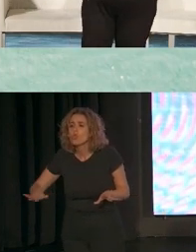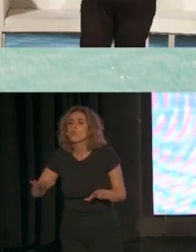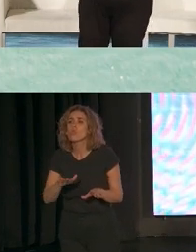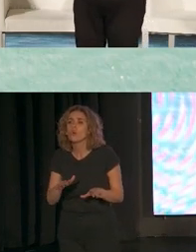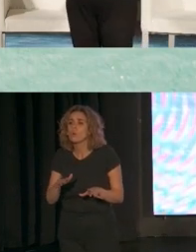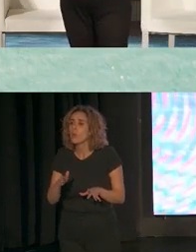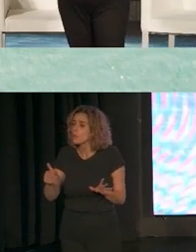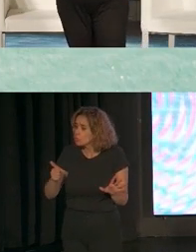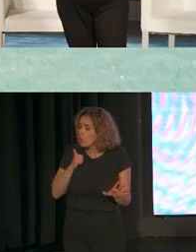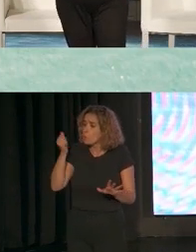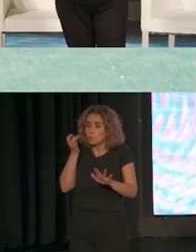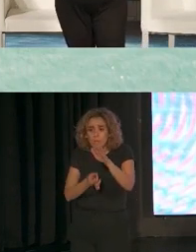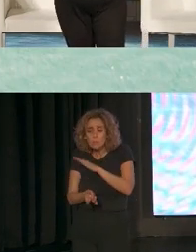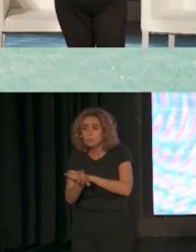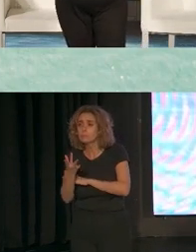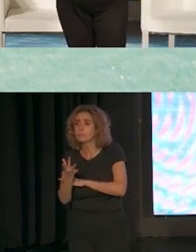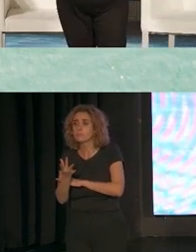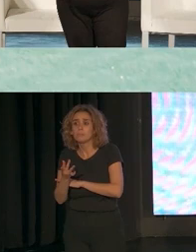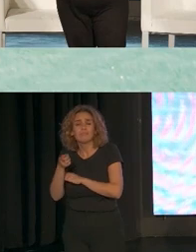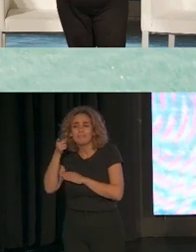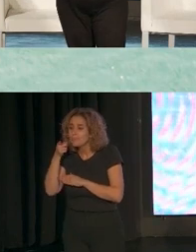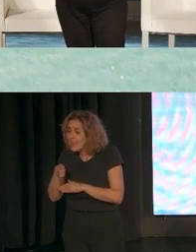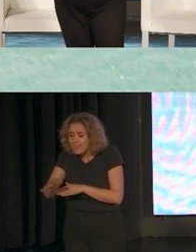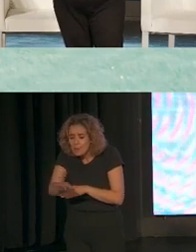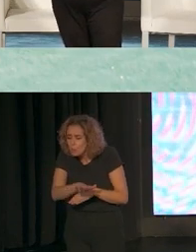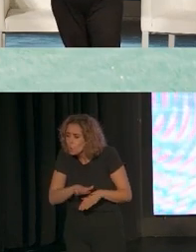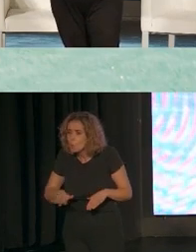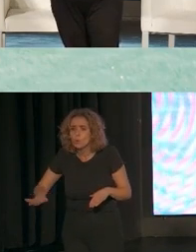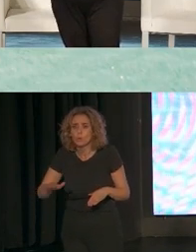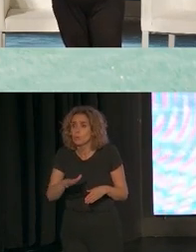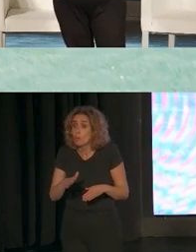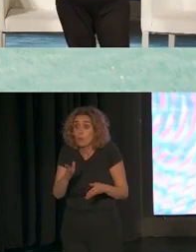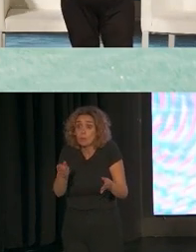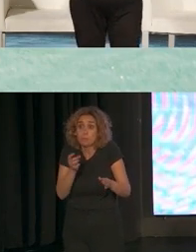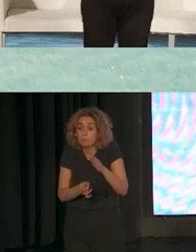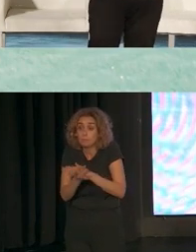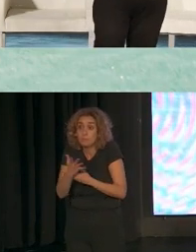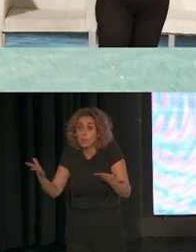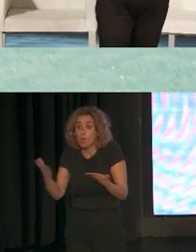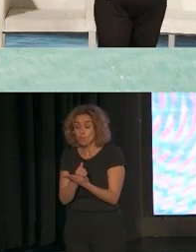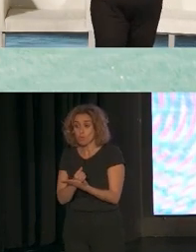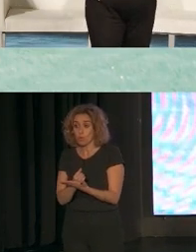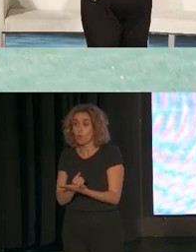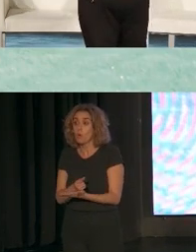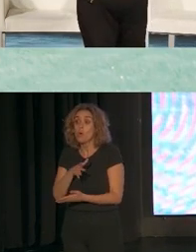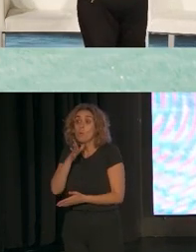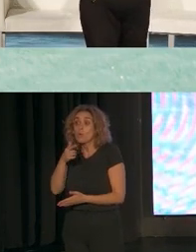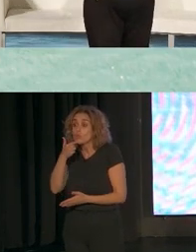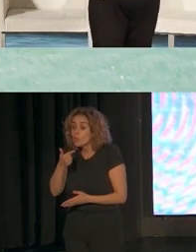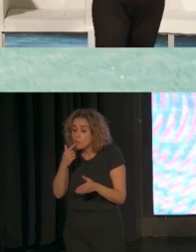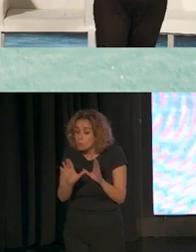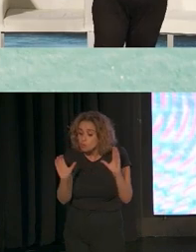generan oportunidades y En definitiva donde todo sucede por eso podemos decir que la